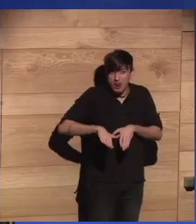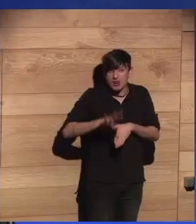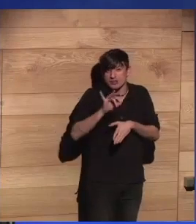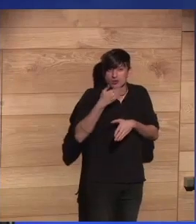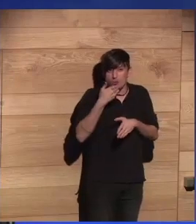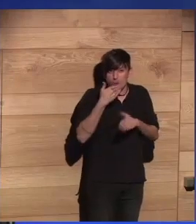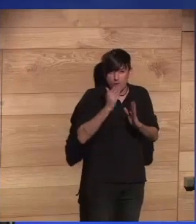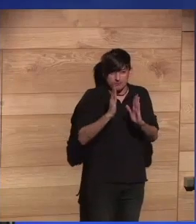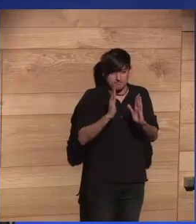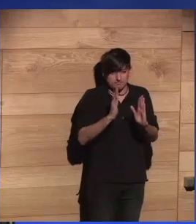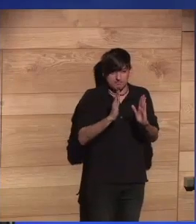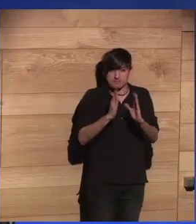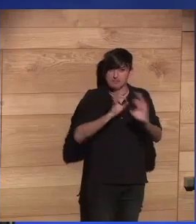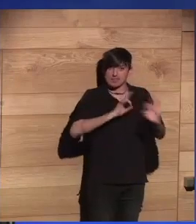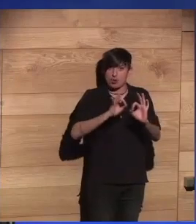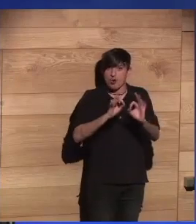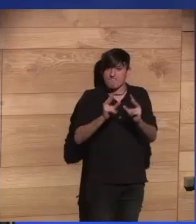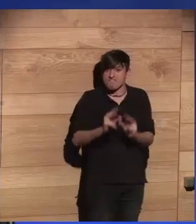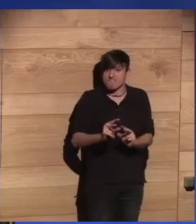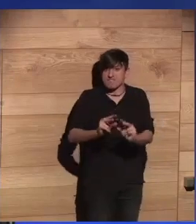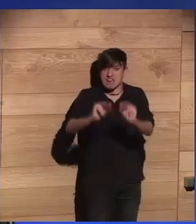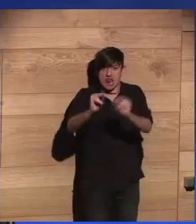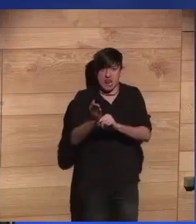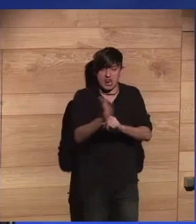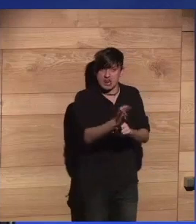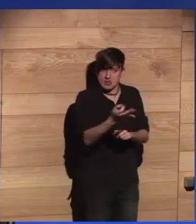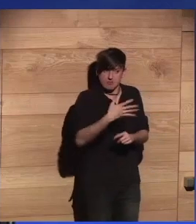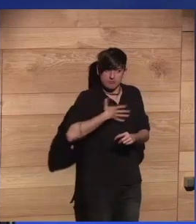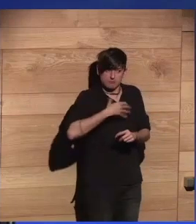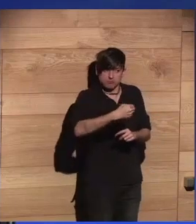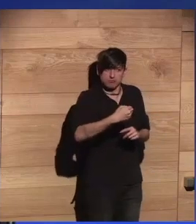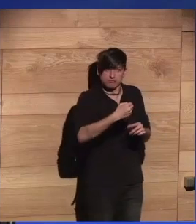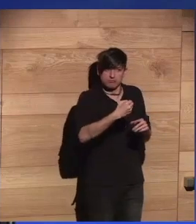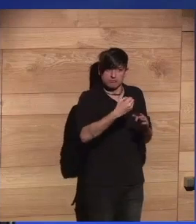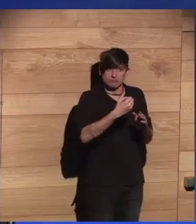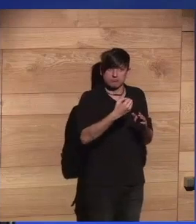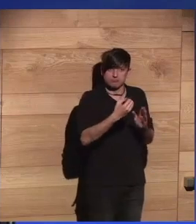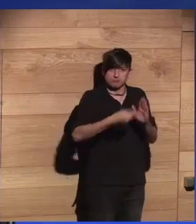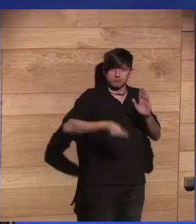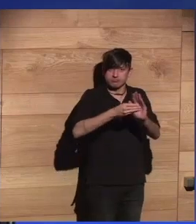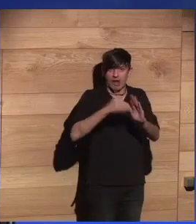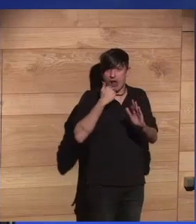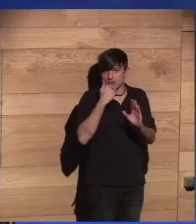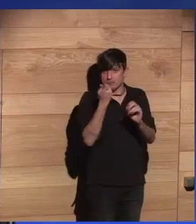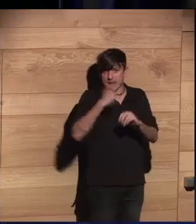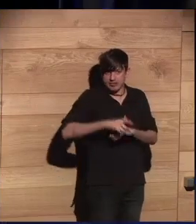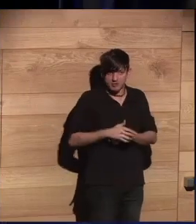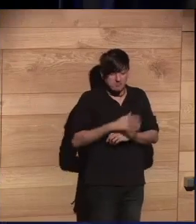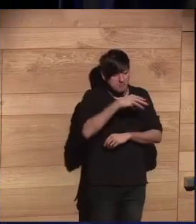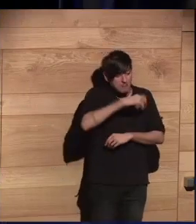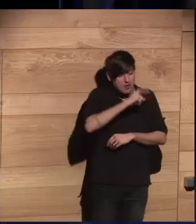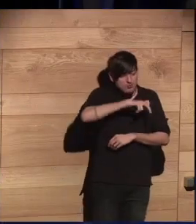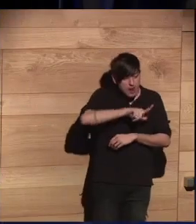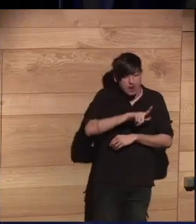como el cierre del espectáculo de Pastora. Exactamente. Imperio. Hay que animarse a poner una cosa así como pero de todas maneras, Manuel de Falla